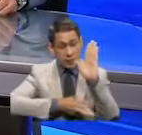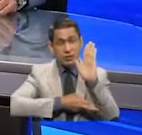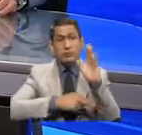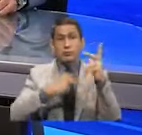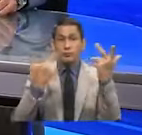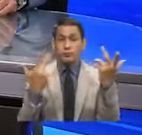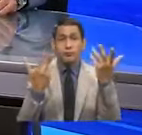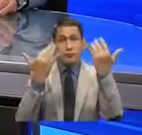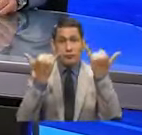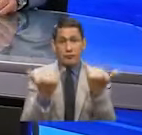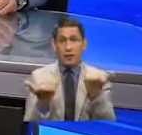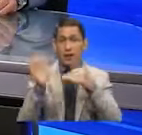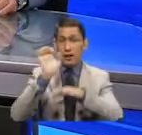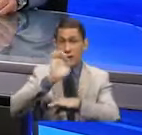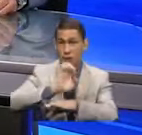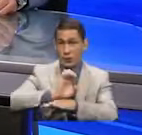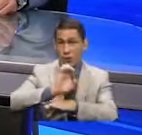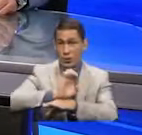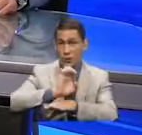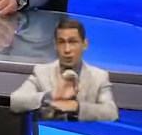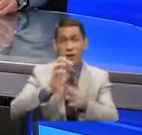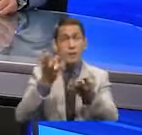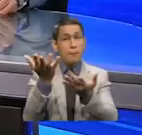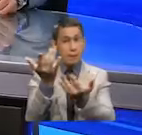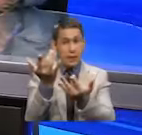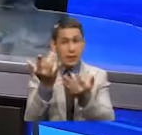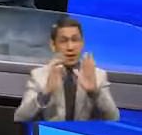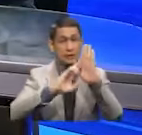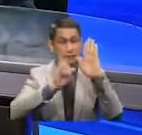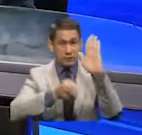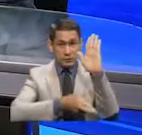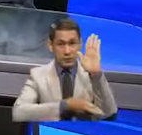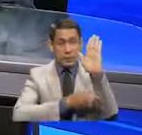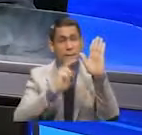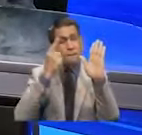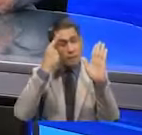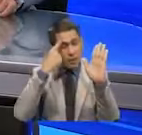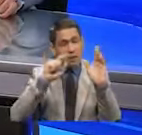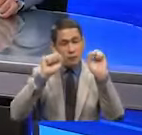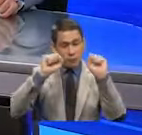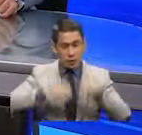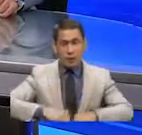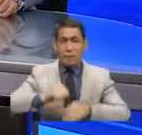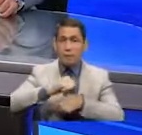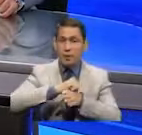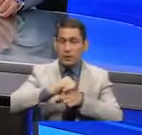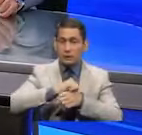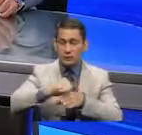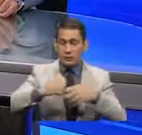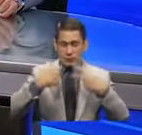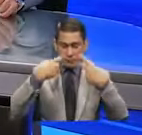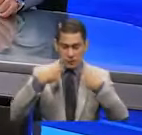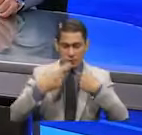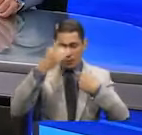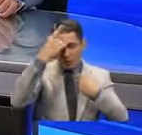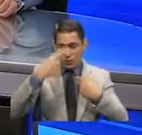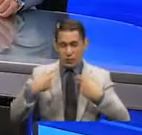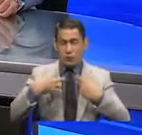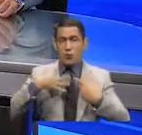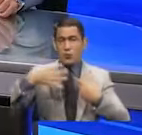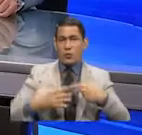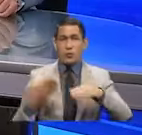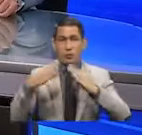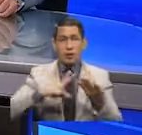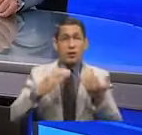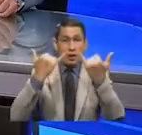El Ecuador espera la vigencia de la eutanasia lo antes posible. Vamos a seguir revisando otros temas. La Embajada